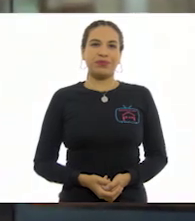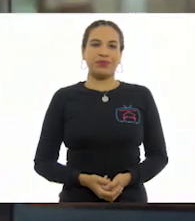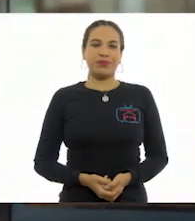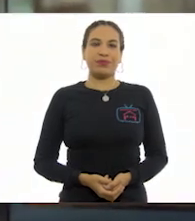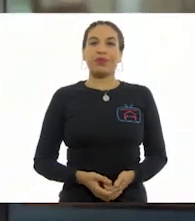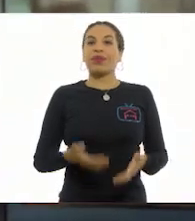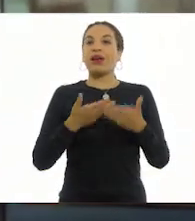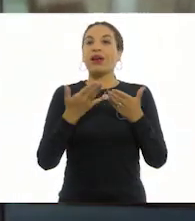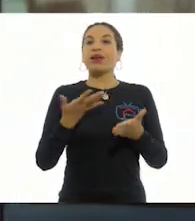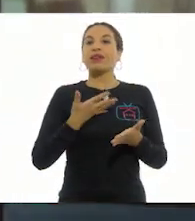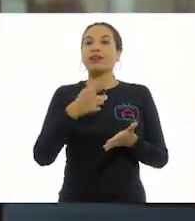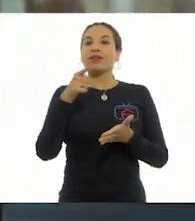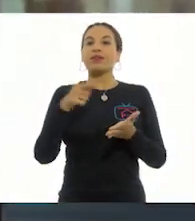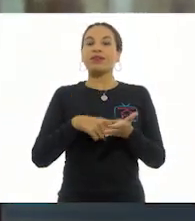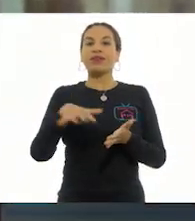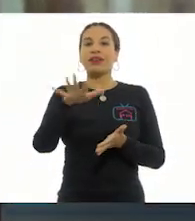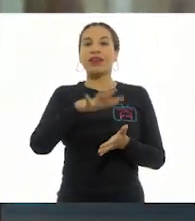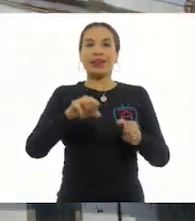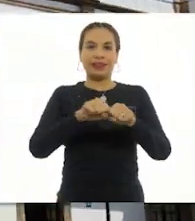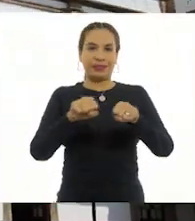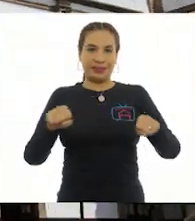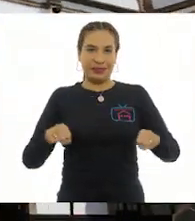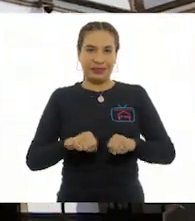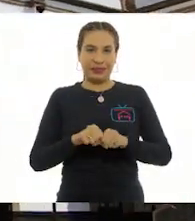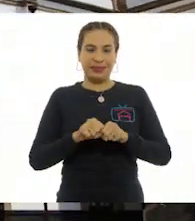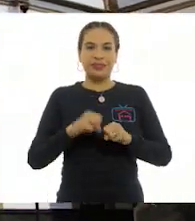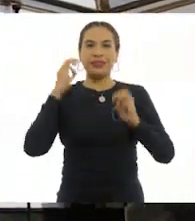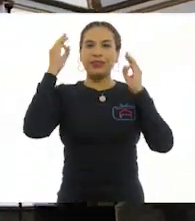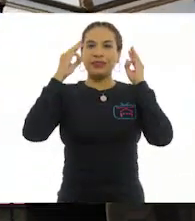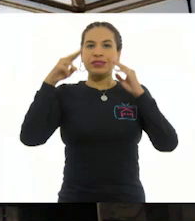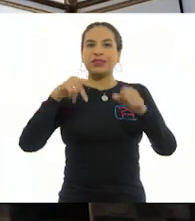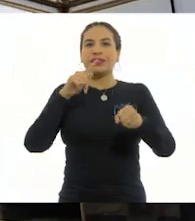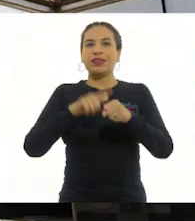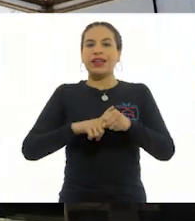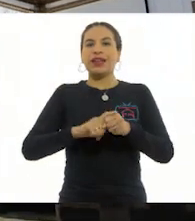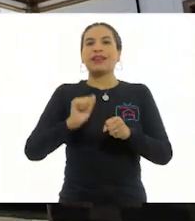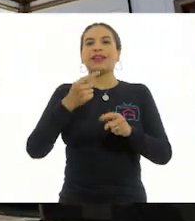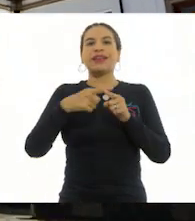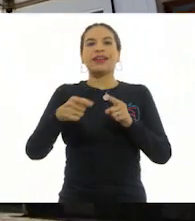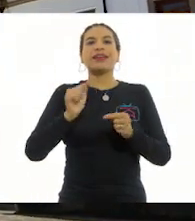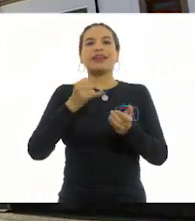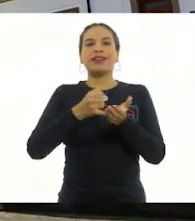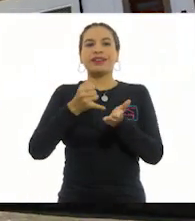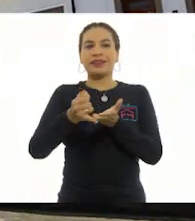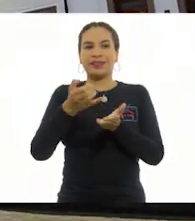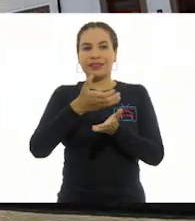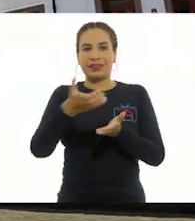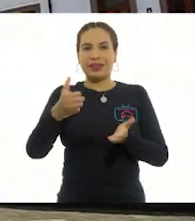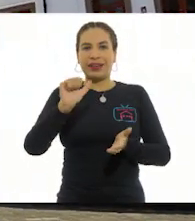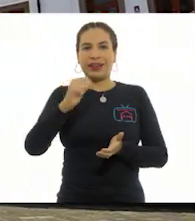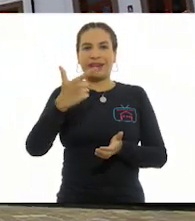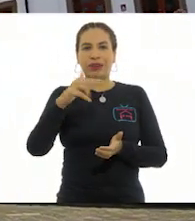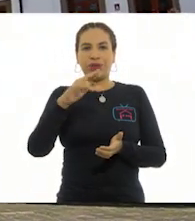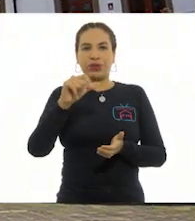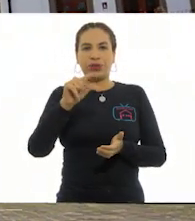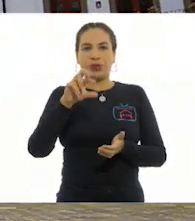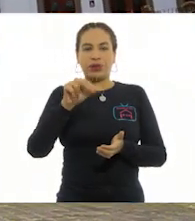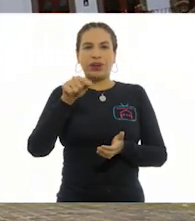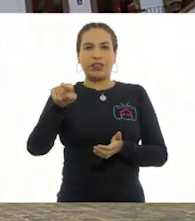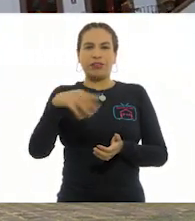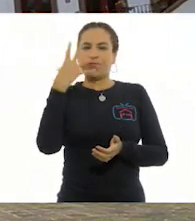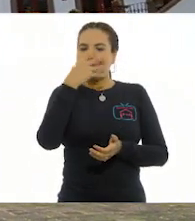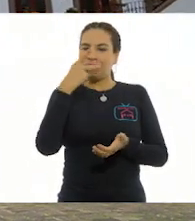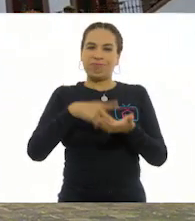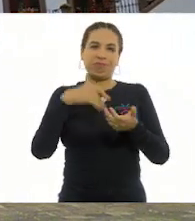Ahora nos encontramos en una de las salas del Museo Nacional de Agricultura. Fíjense, este proyecto